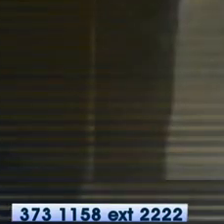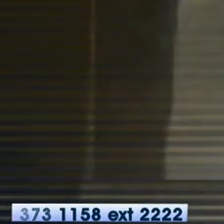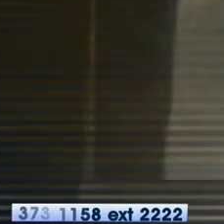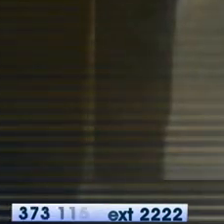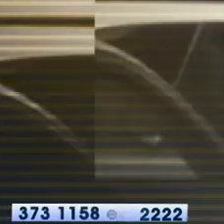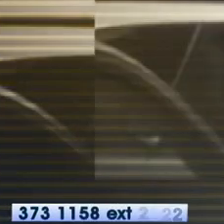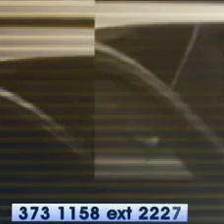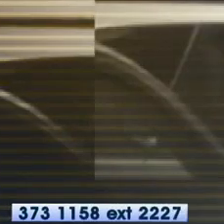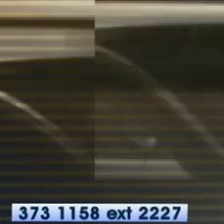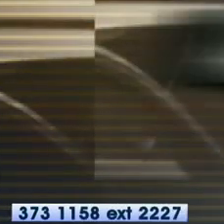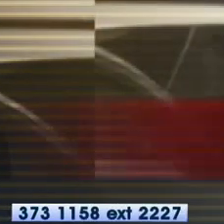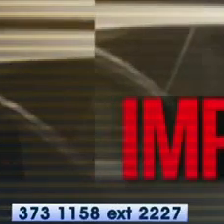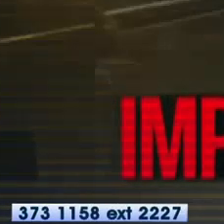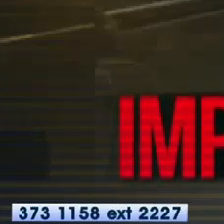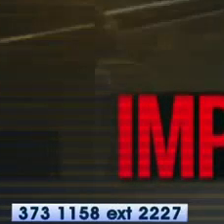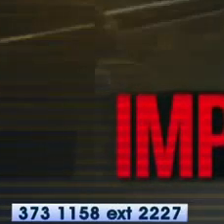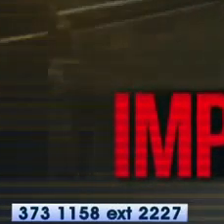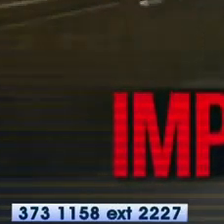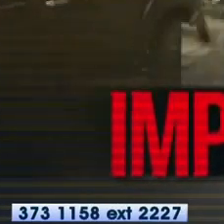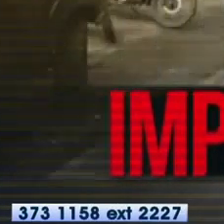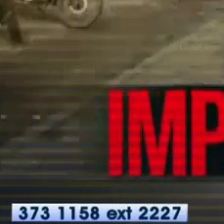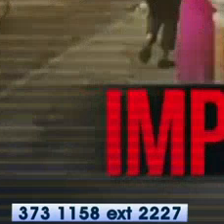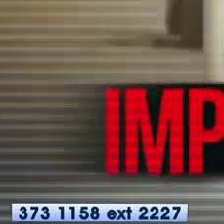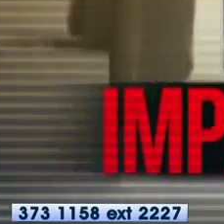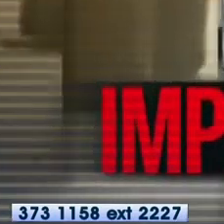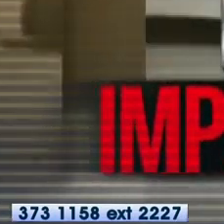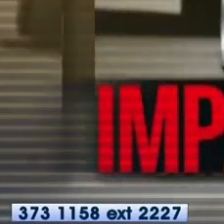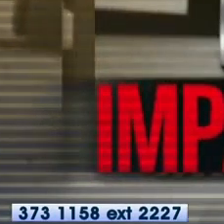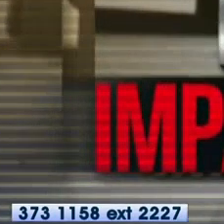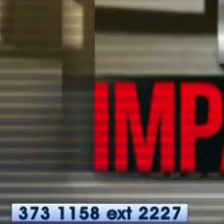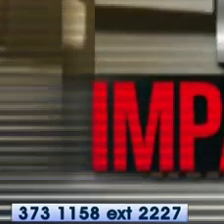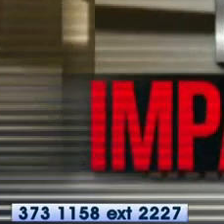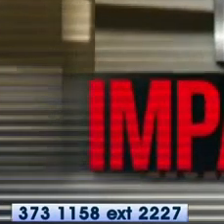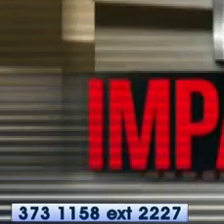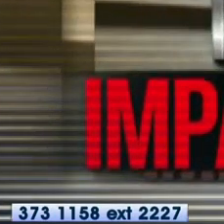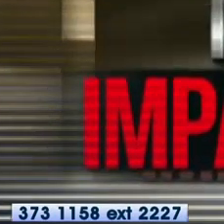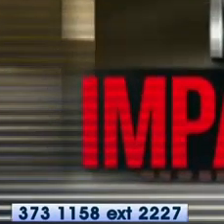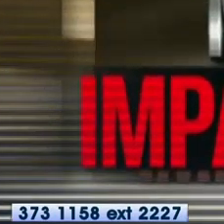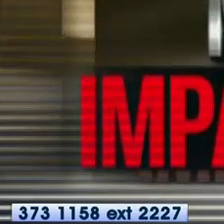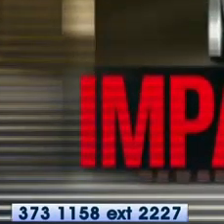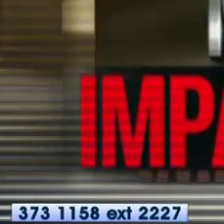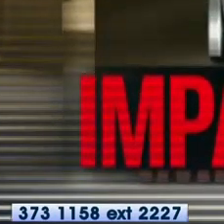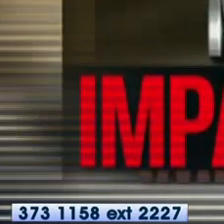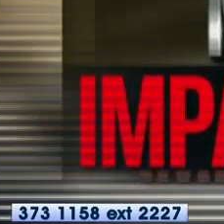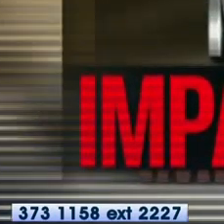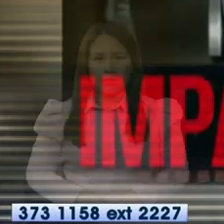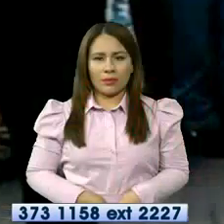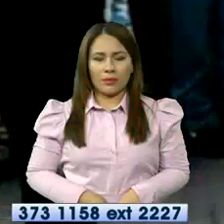We'll be right back.